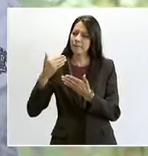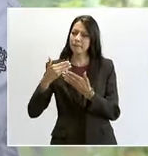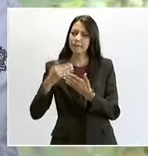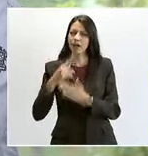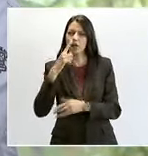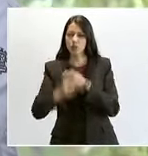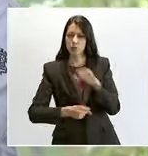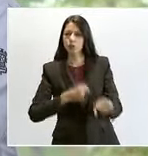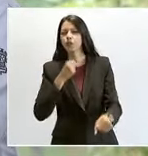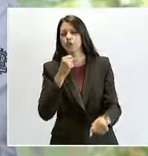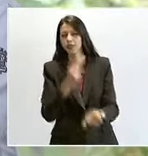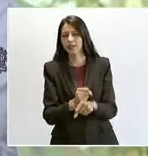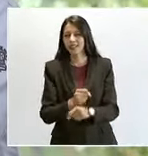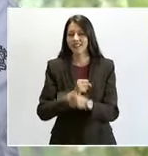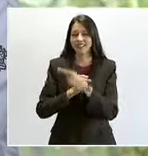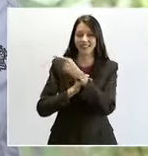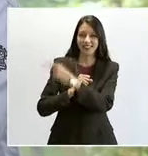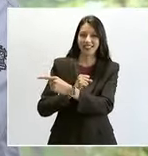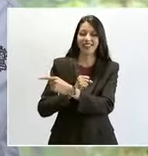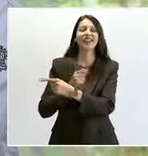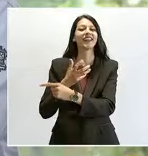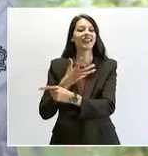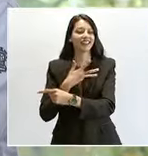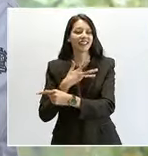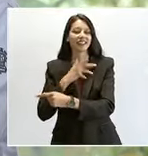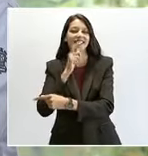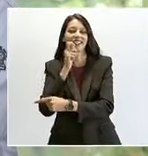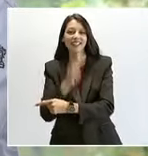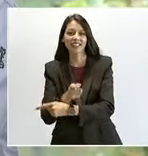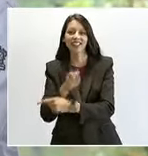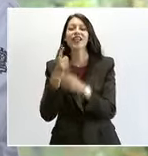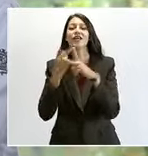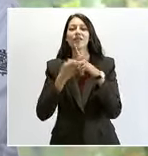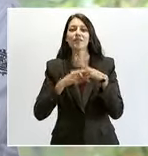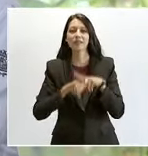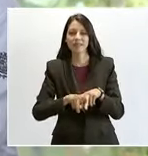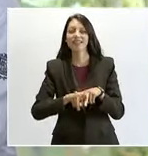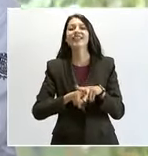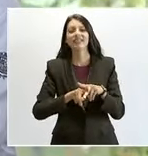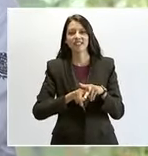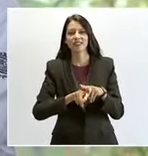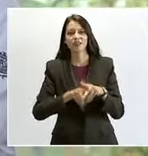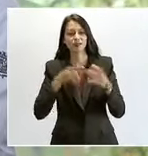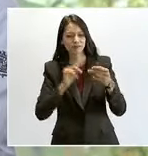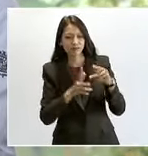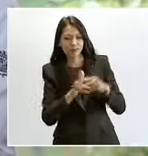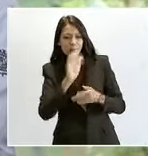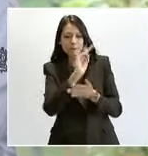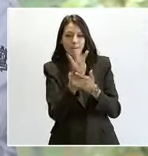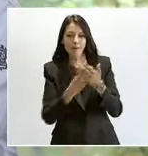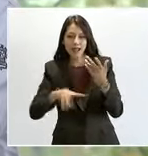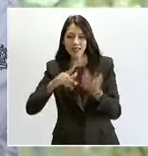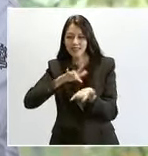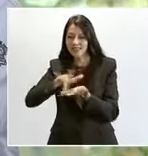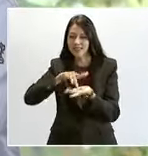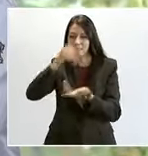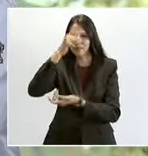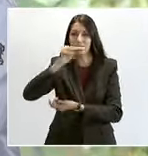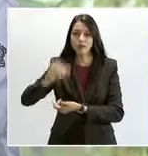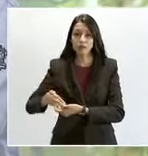usted presidió el arranque del plan de apoyo a Michoacán y a partir de entonces